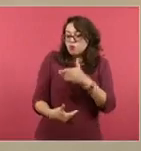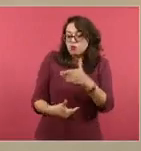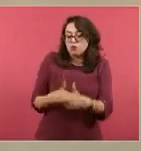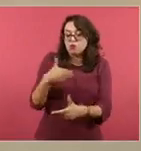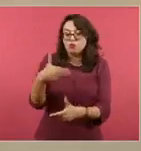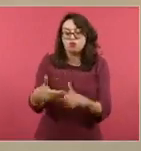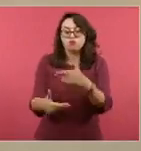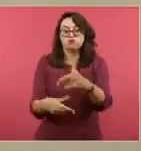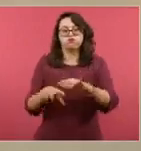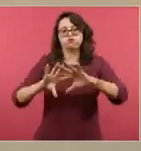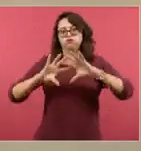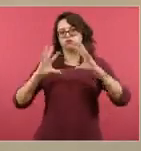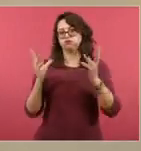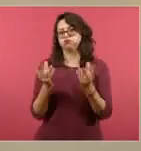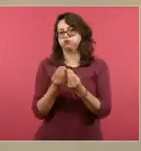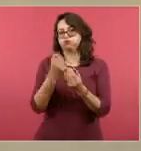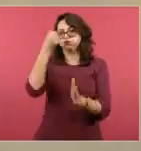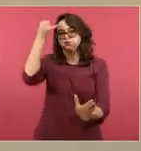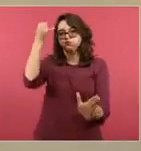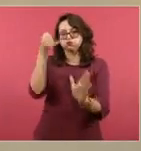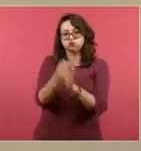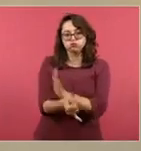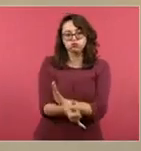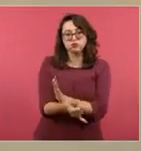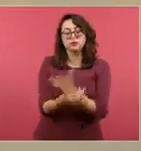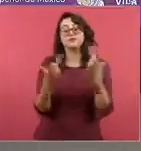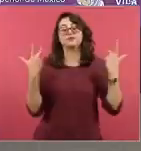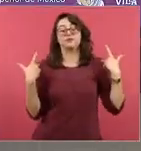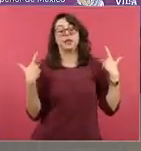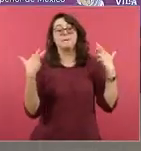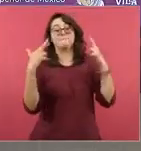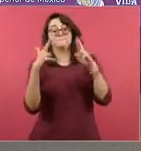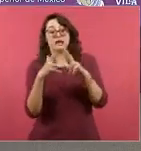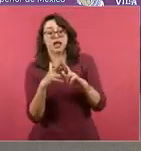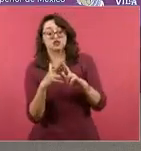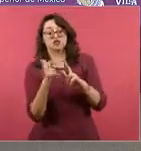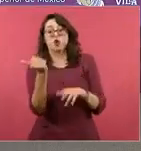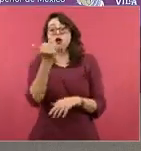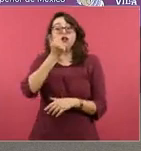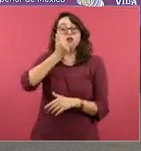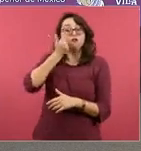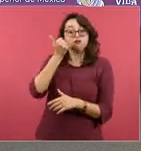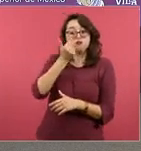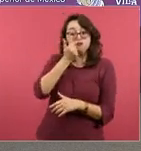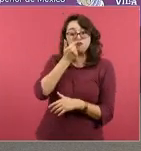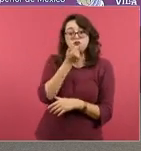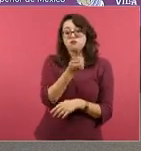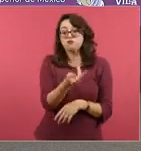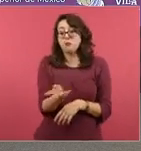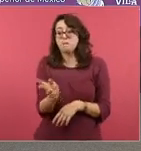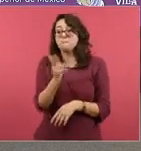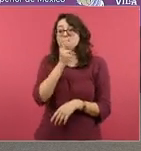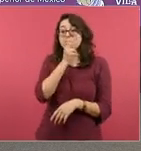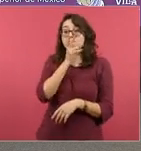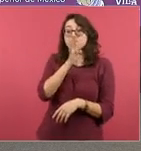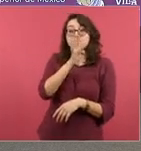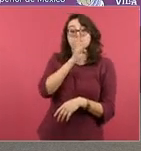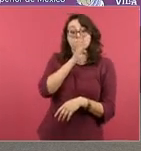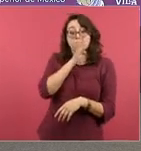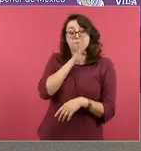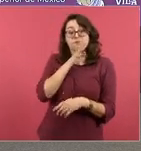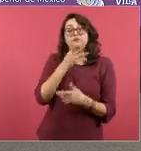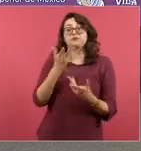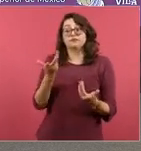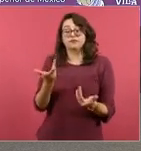compleja, en donde maestros, alumnos, padres de familia y todos aquellos interesados